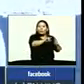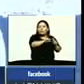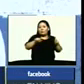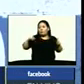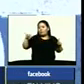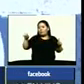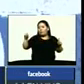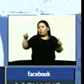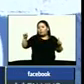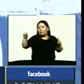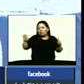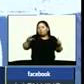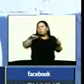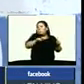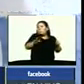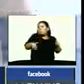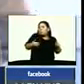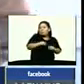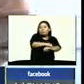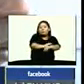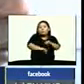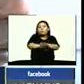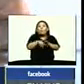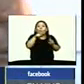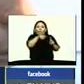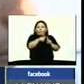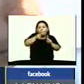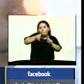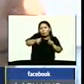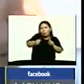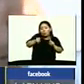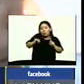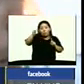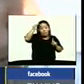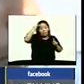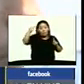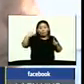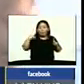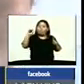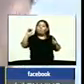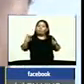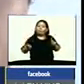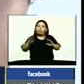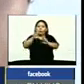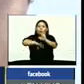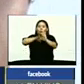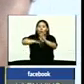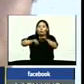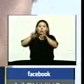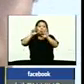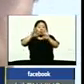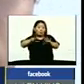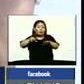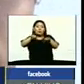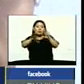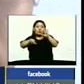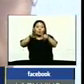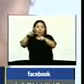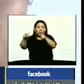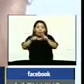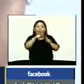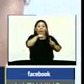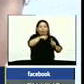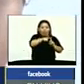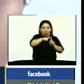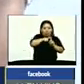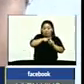José Villegas y es acusado del delito de violación en menor e incapaz. Según autoridades, el joven habría